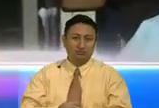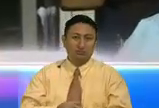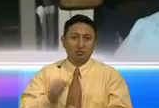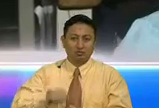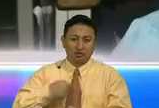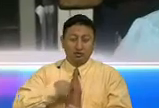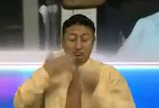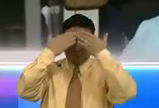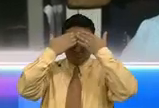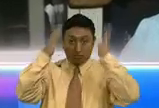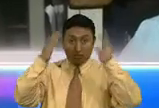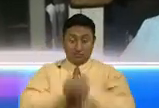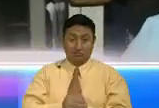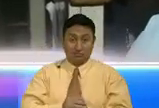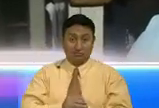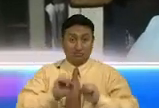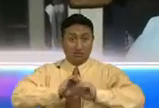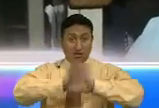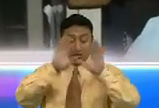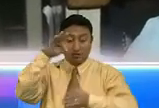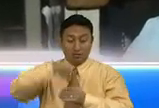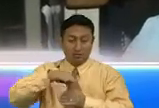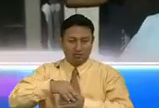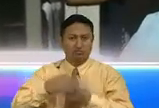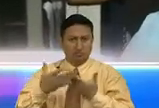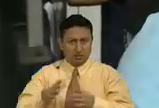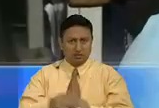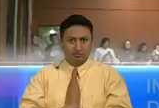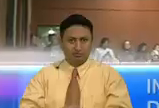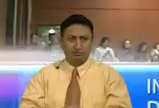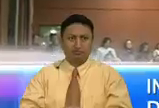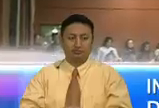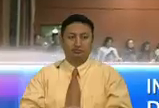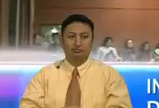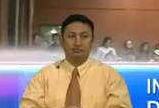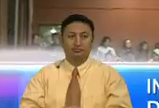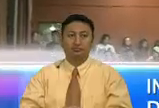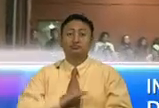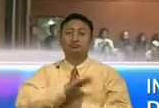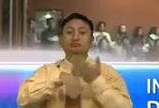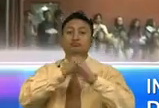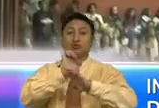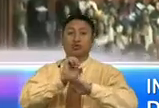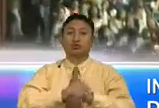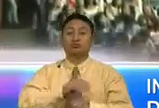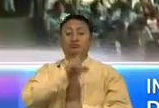un manejo adecuado de la receptación de los votos por parte de los ciudadanos. A escala nacional,